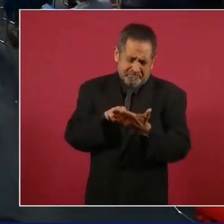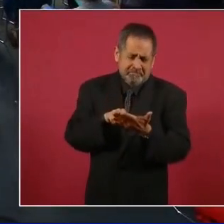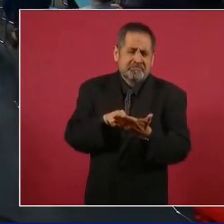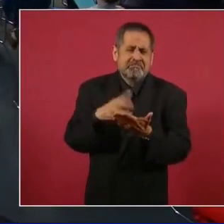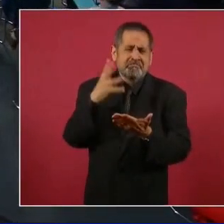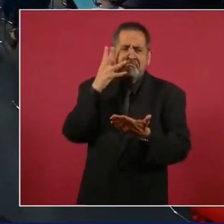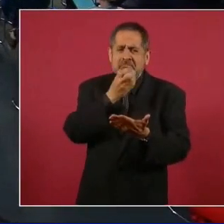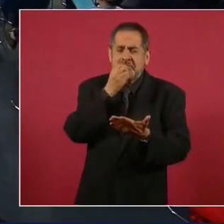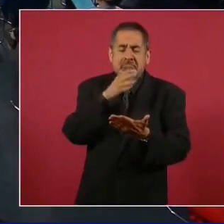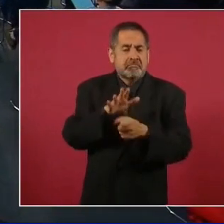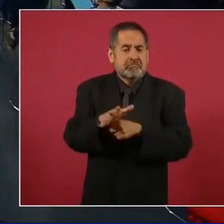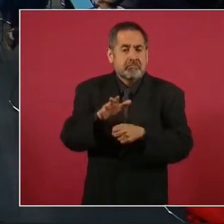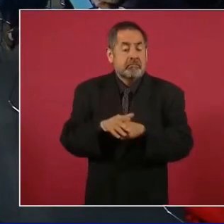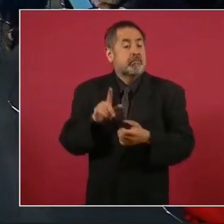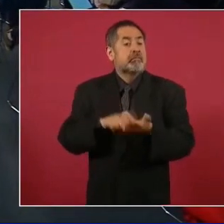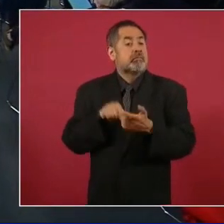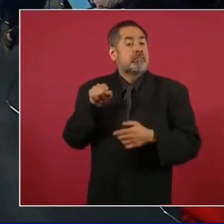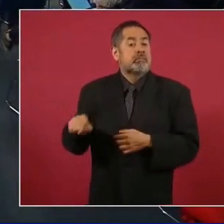porque Fabricio es